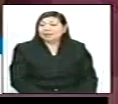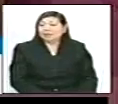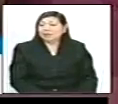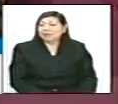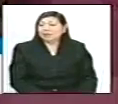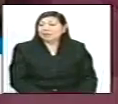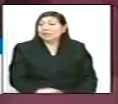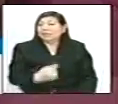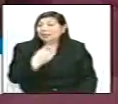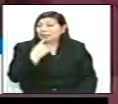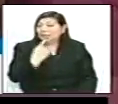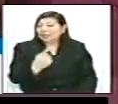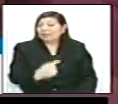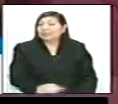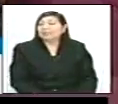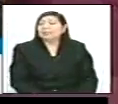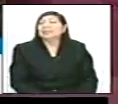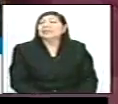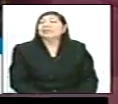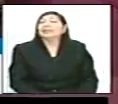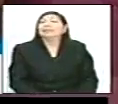reglamento, acabo de señalar las actividades.